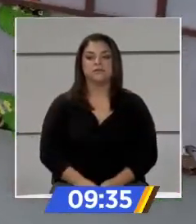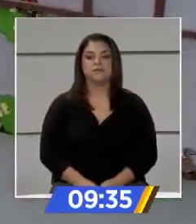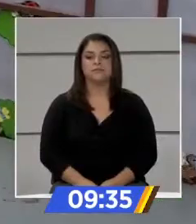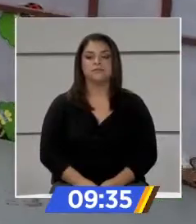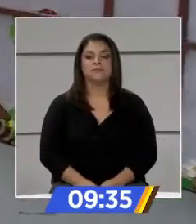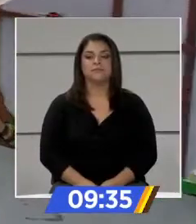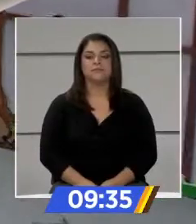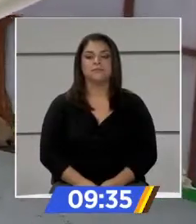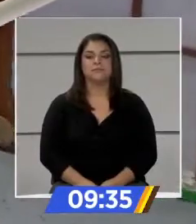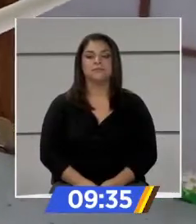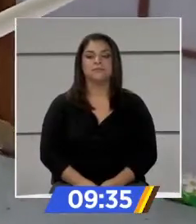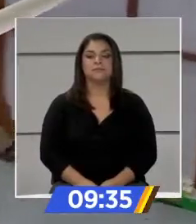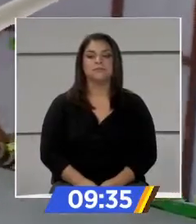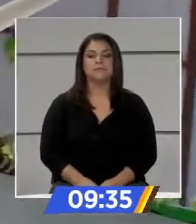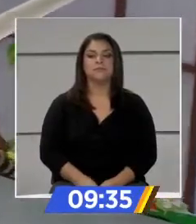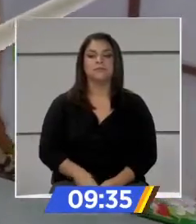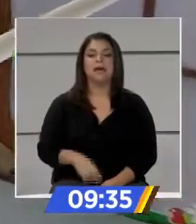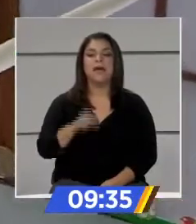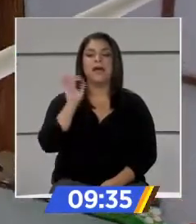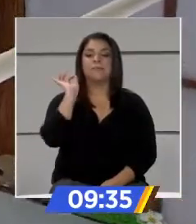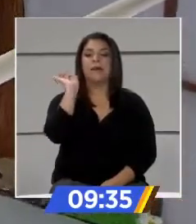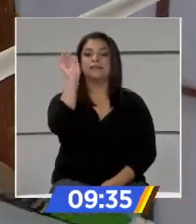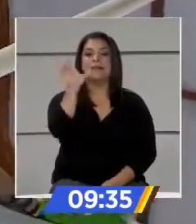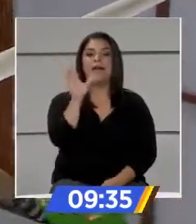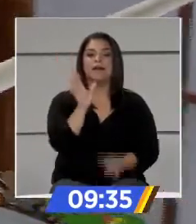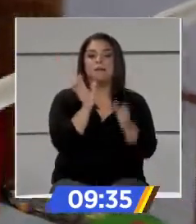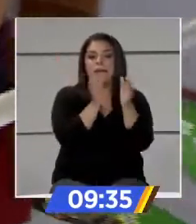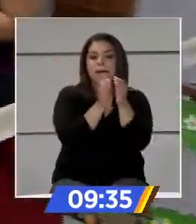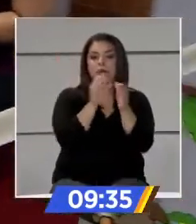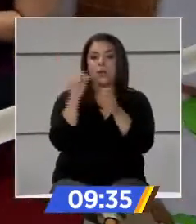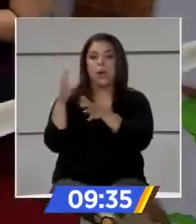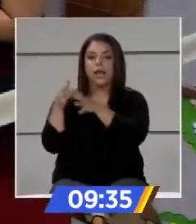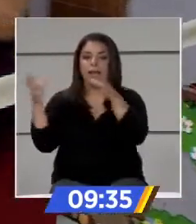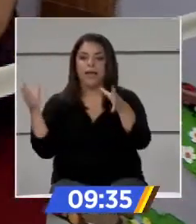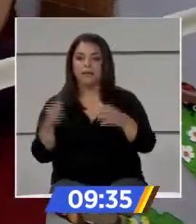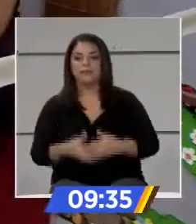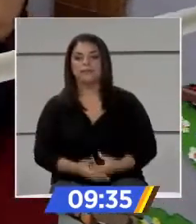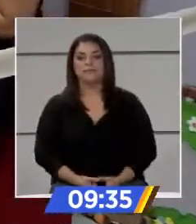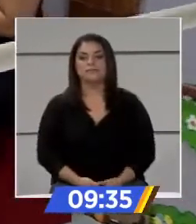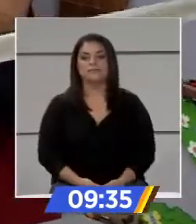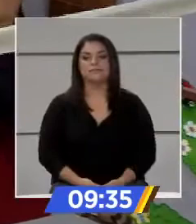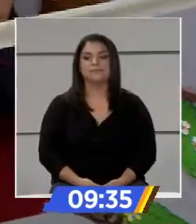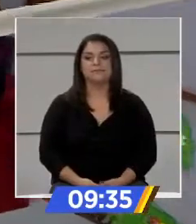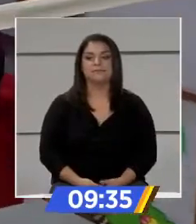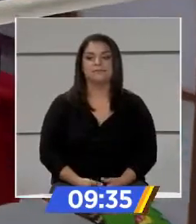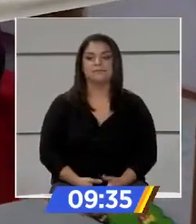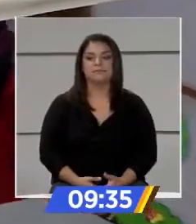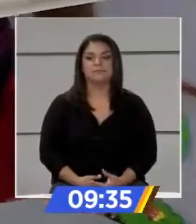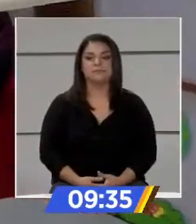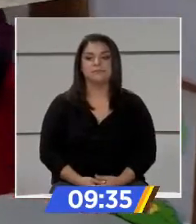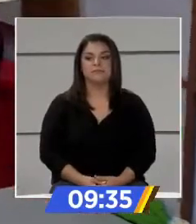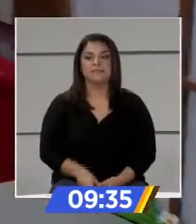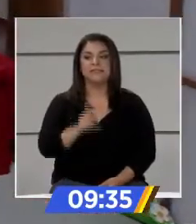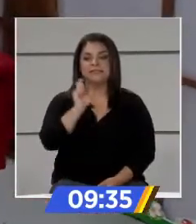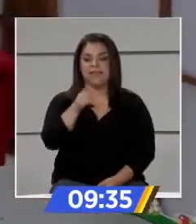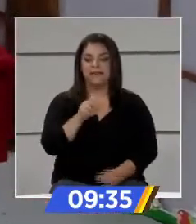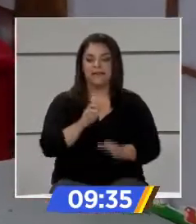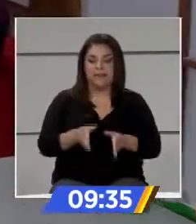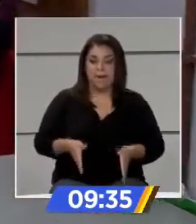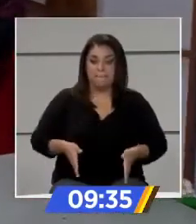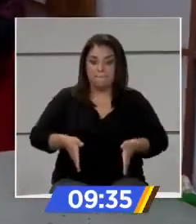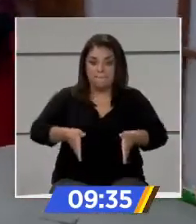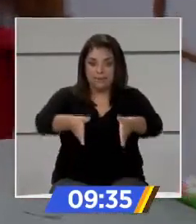Exacto. ¿Qué va a tirar? Entonces, ¿pequeño o grande? Yo voy a tirar... pequeños. Tienen que conservar la pista, tienen que permanecer en la pista.